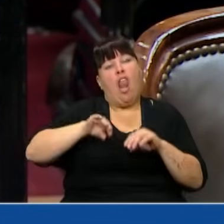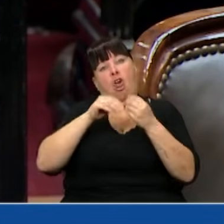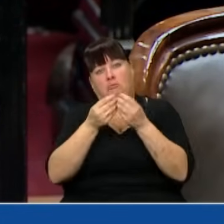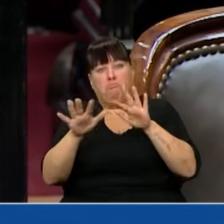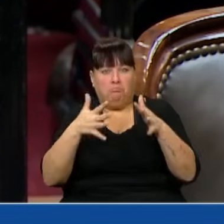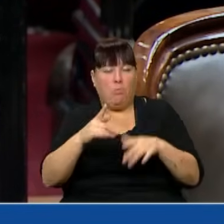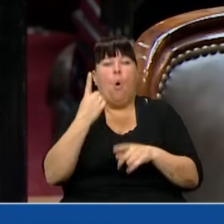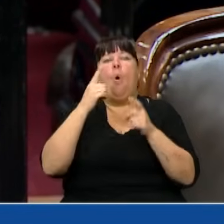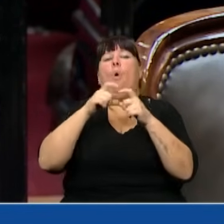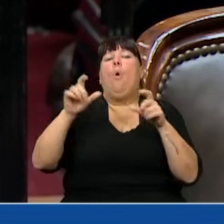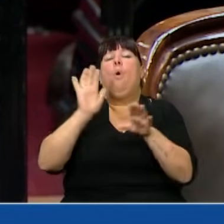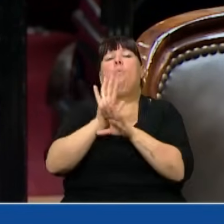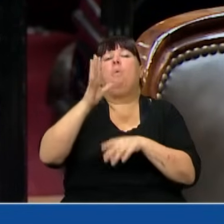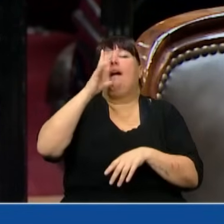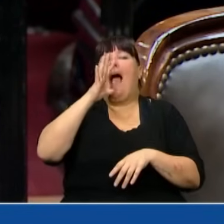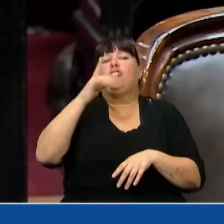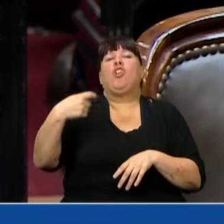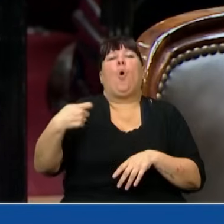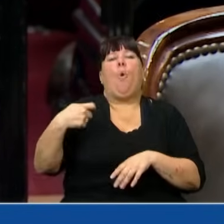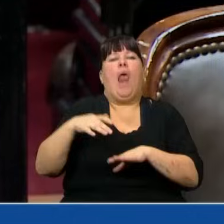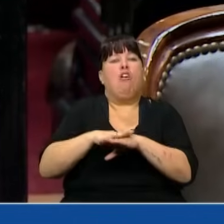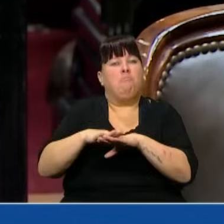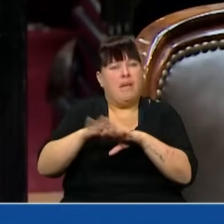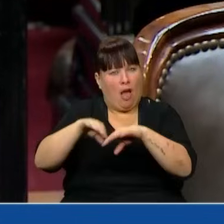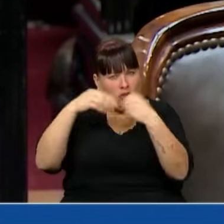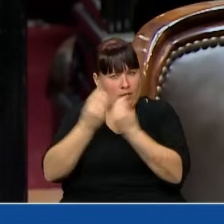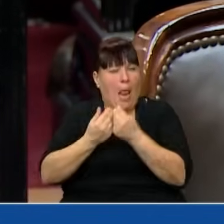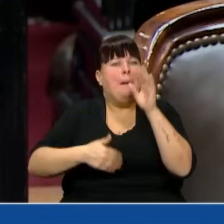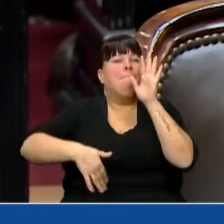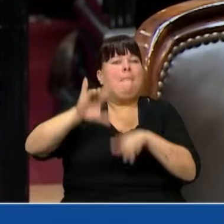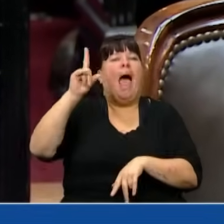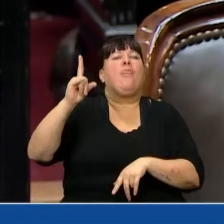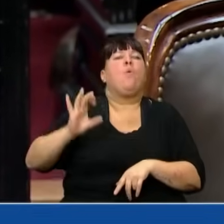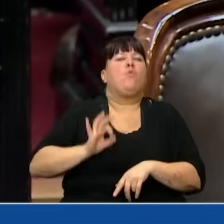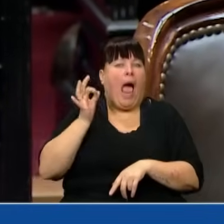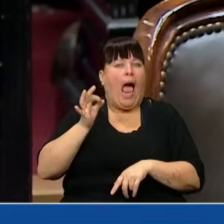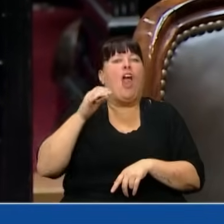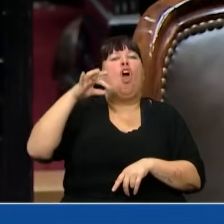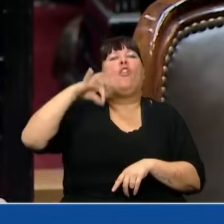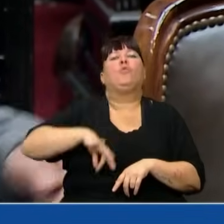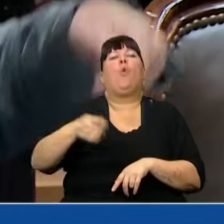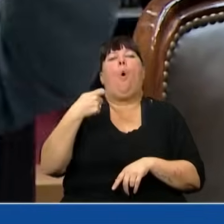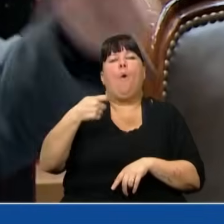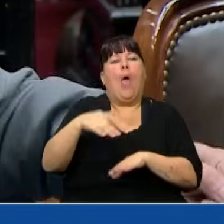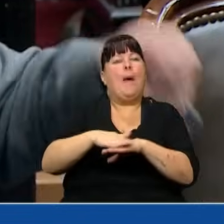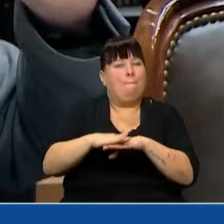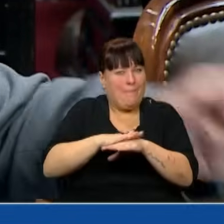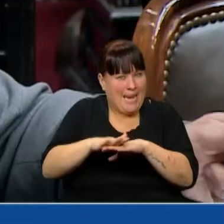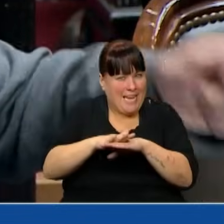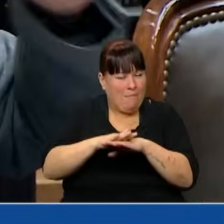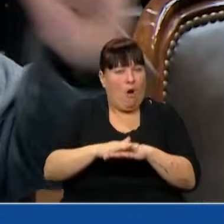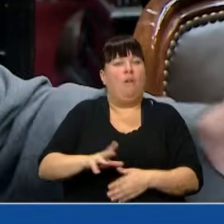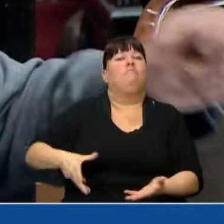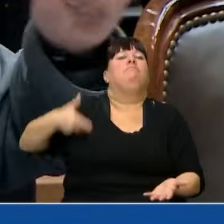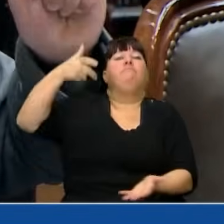promedio, un cheque por 14 jubilaciones mínimas, más de un año de ingresos de jubilación mínimas, puestos